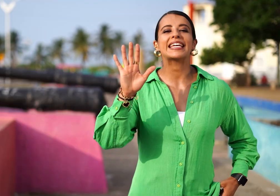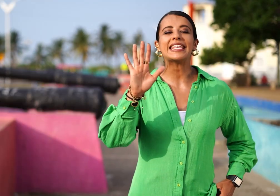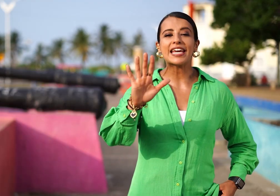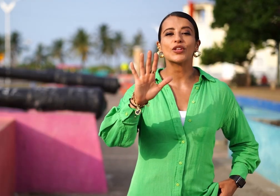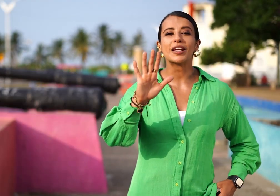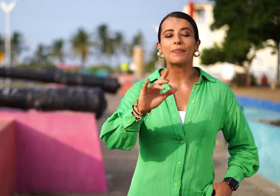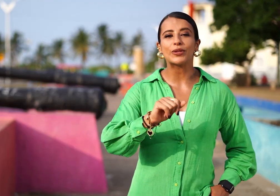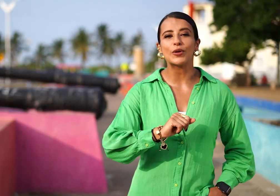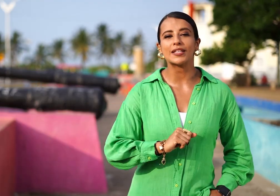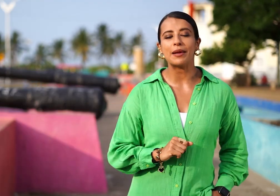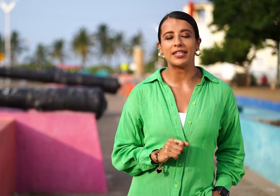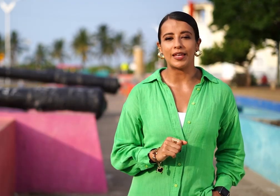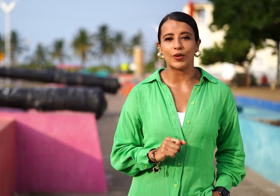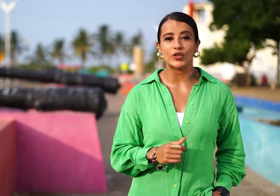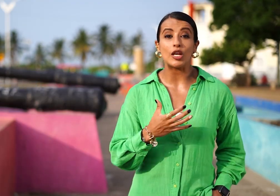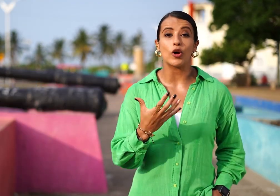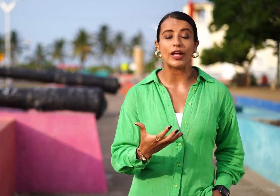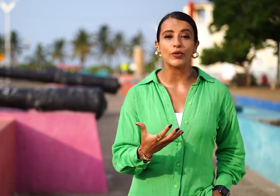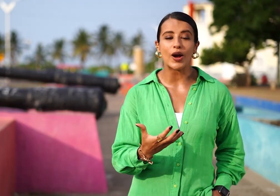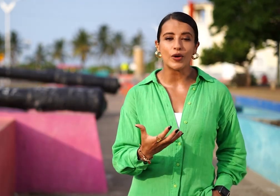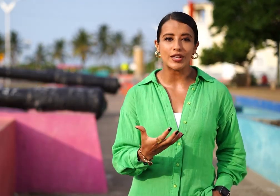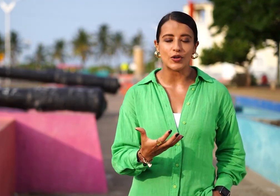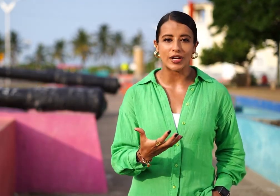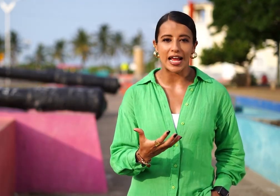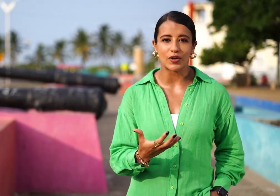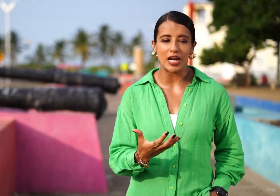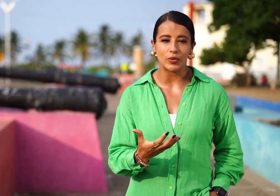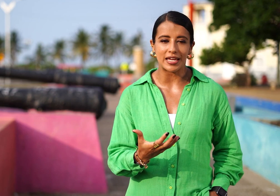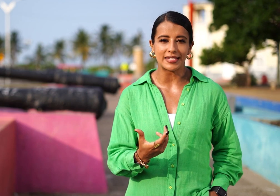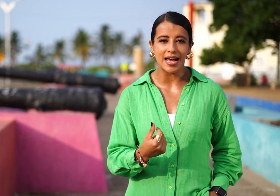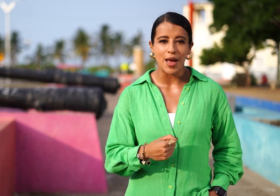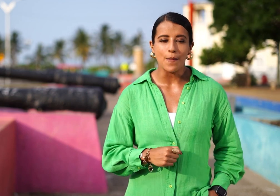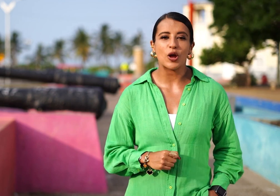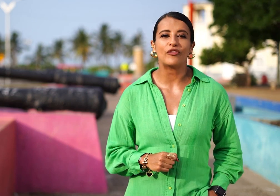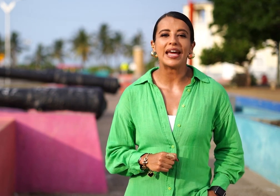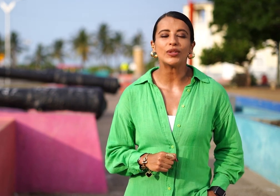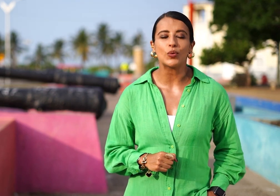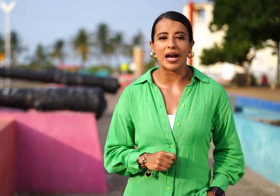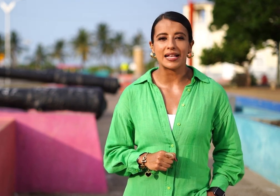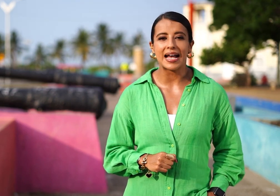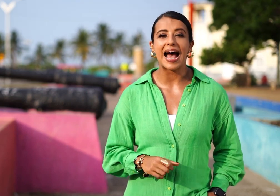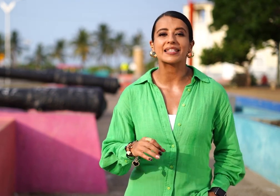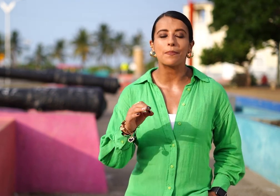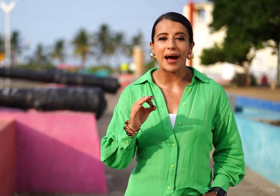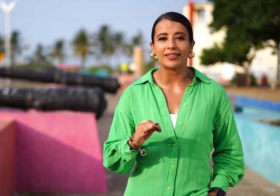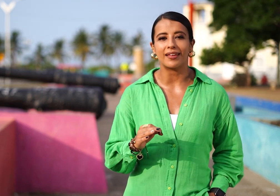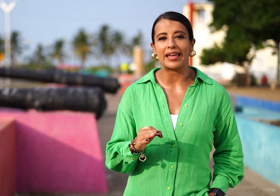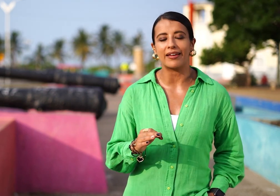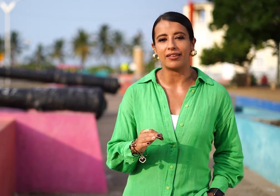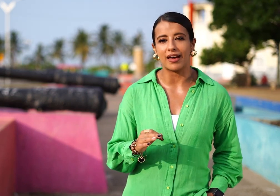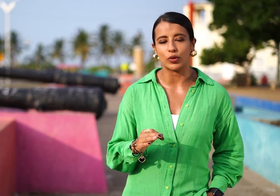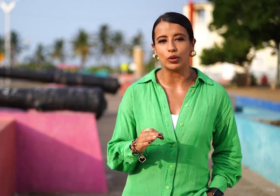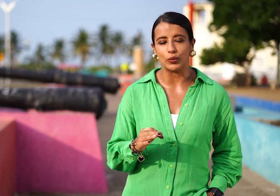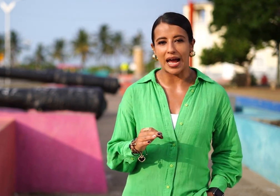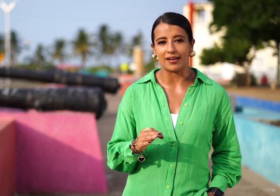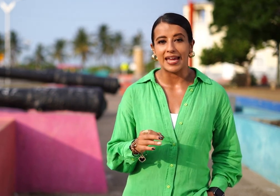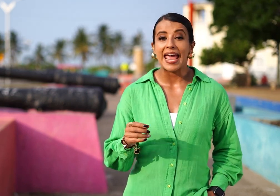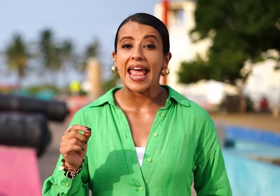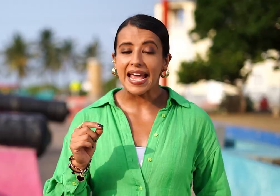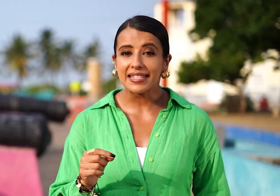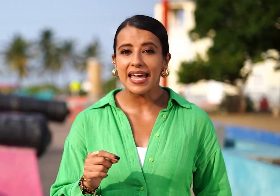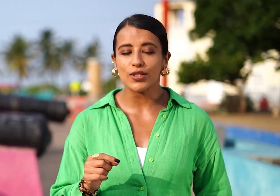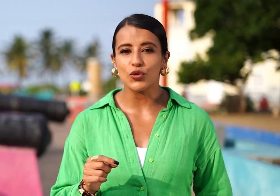Con más de 500 capítulos emitidos y logrando una conexión real con la audiencia, Profe en tu Casa hace parte de la identidad